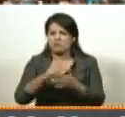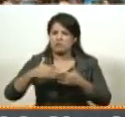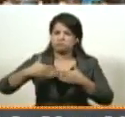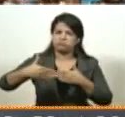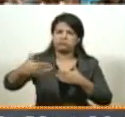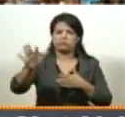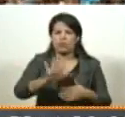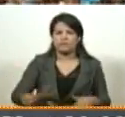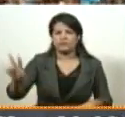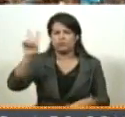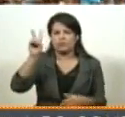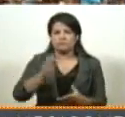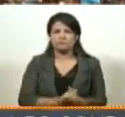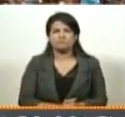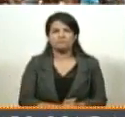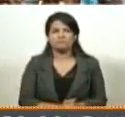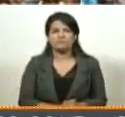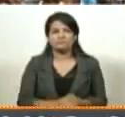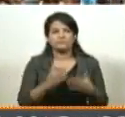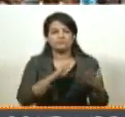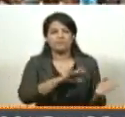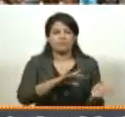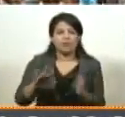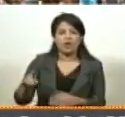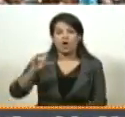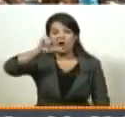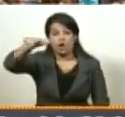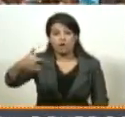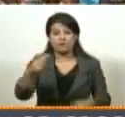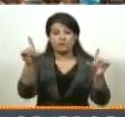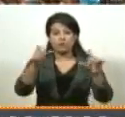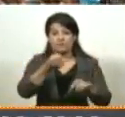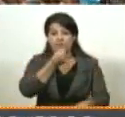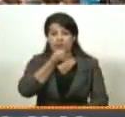país. Marielis Hernández, Globovisión.